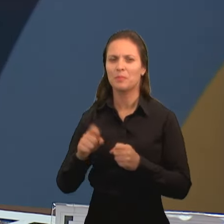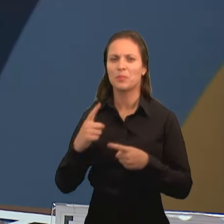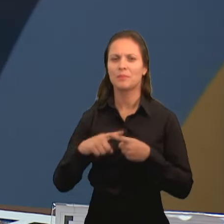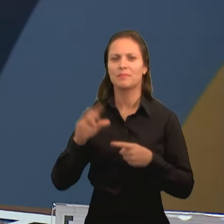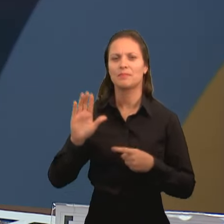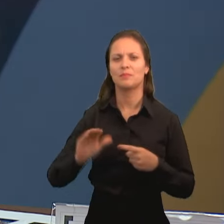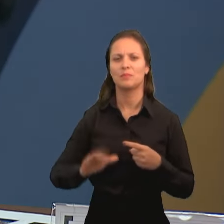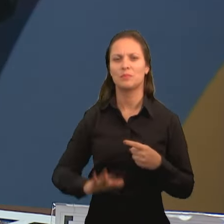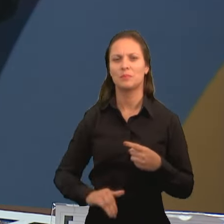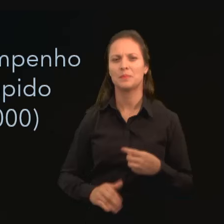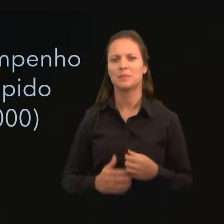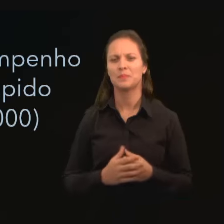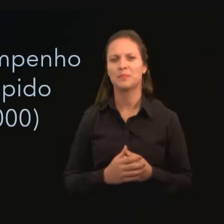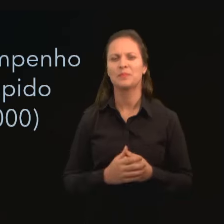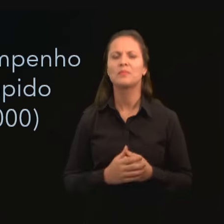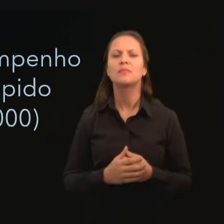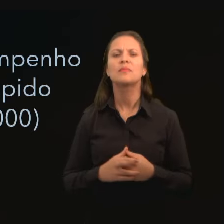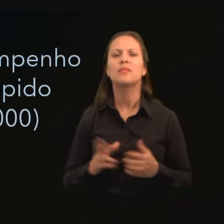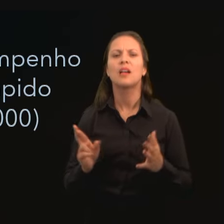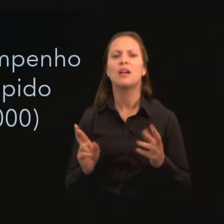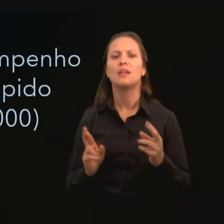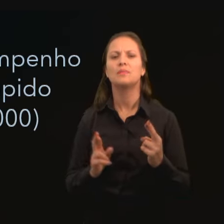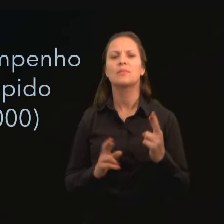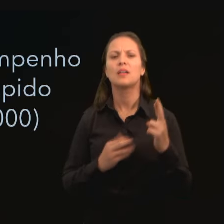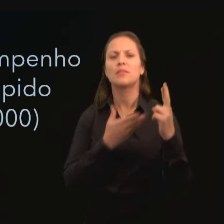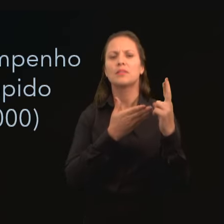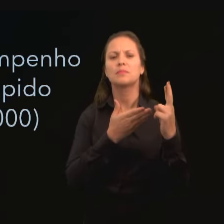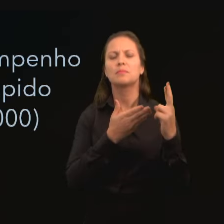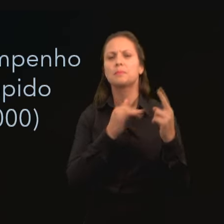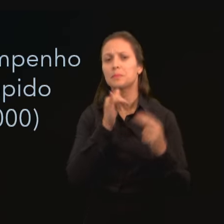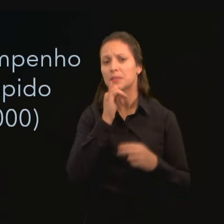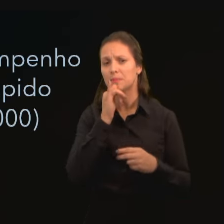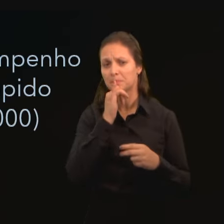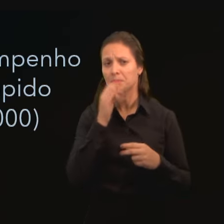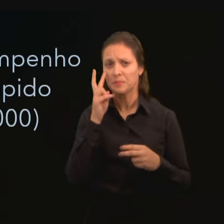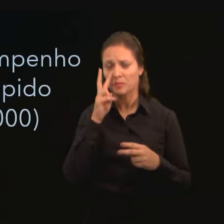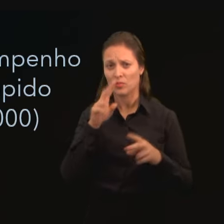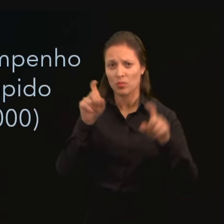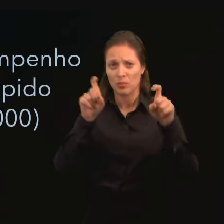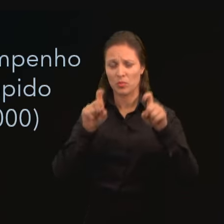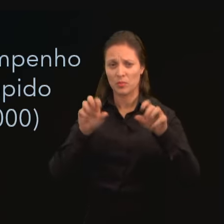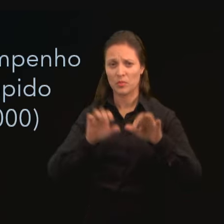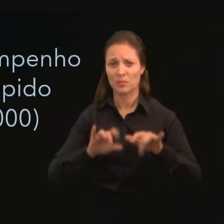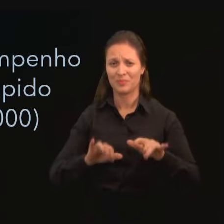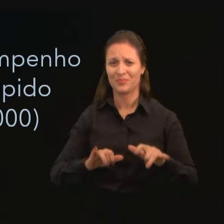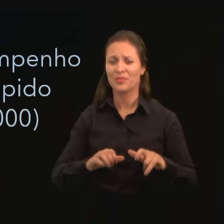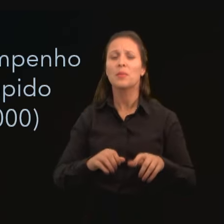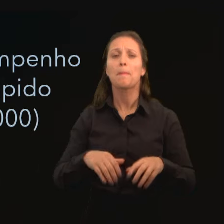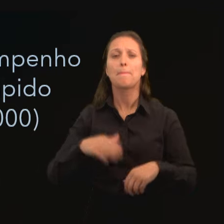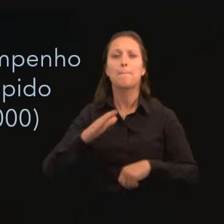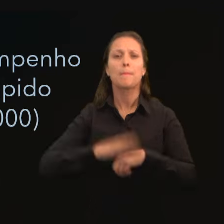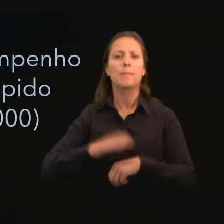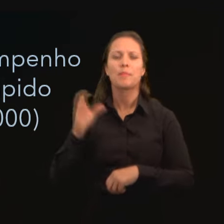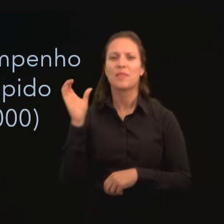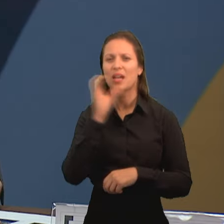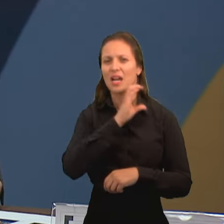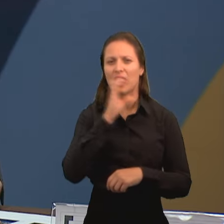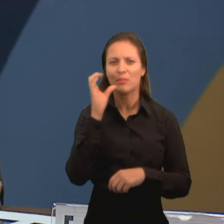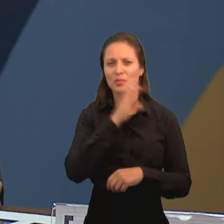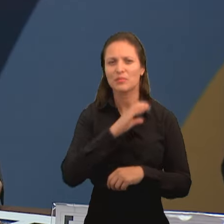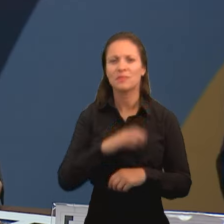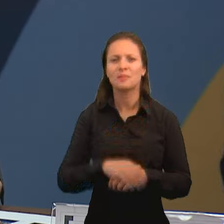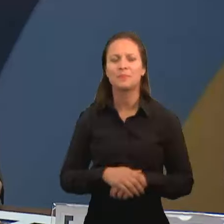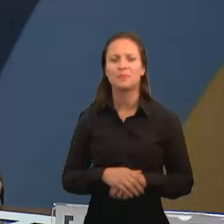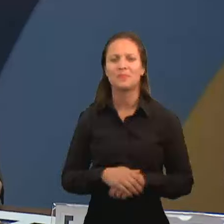computacional decisivo y barato. Y yo les quería traer una referencia. Si vemos la computadora